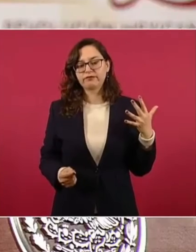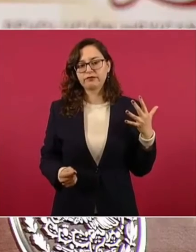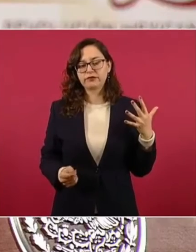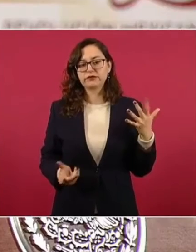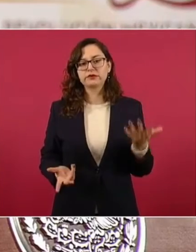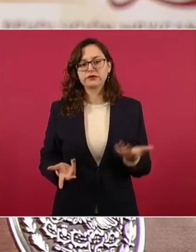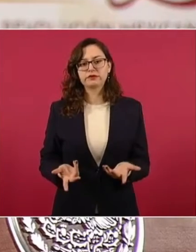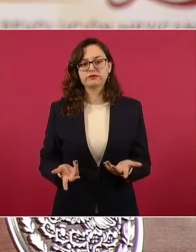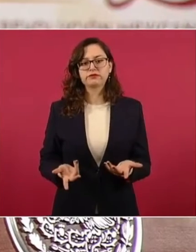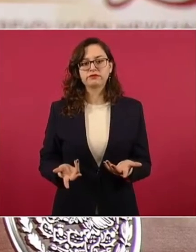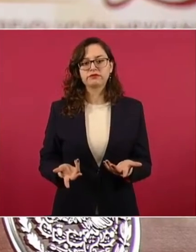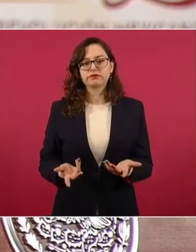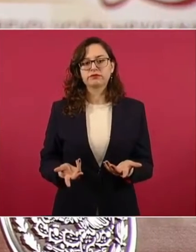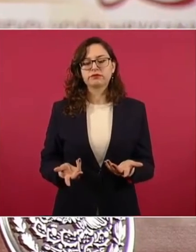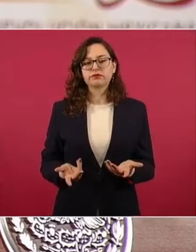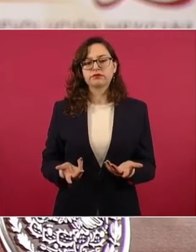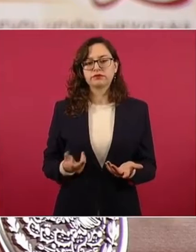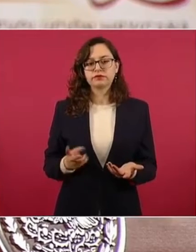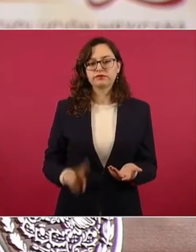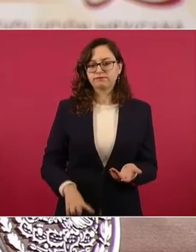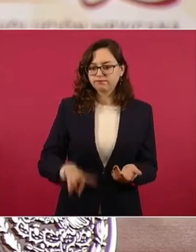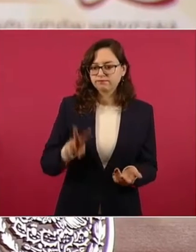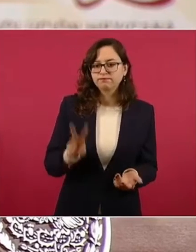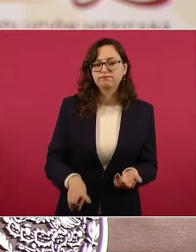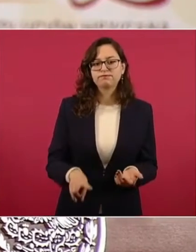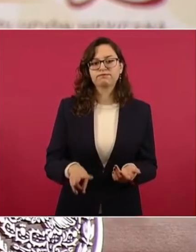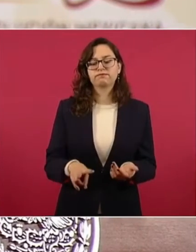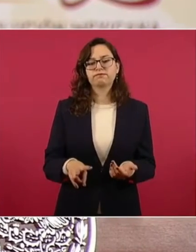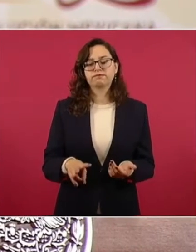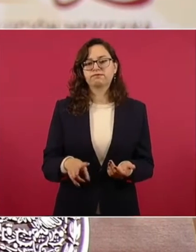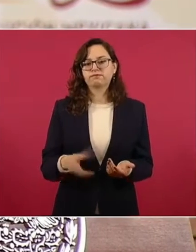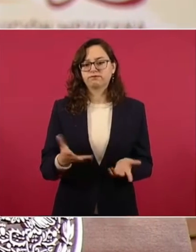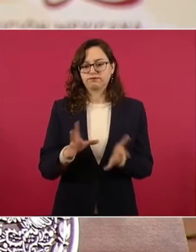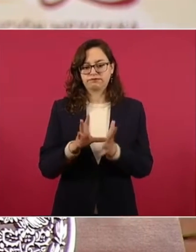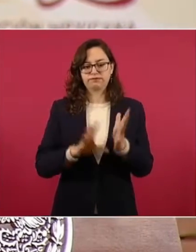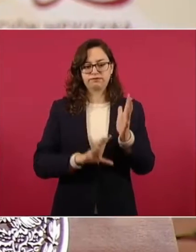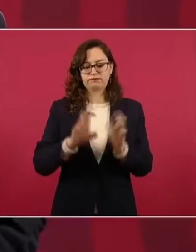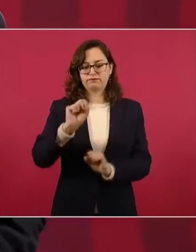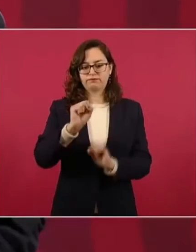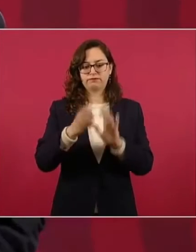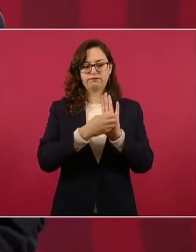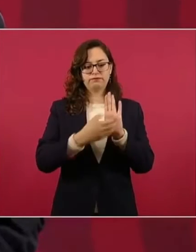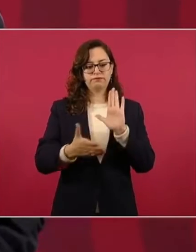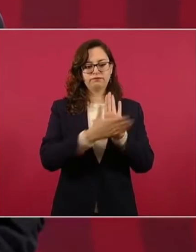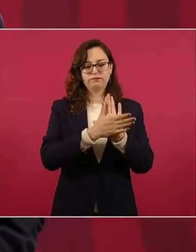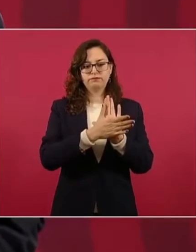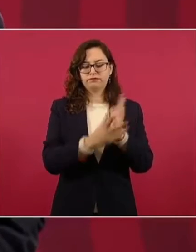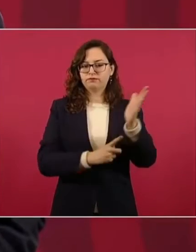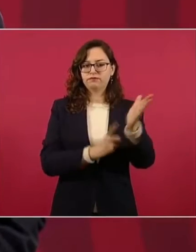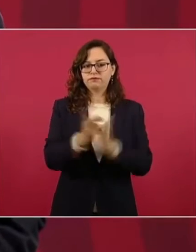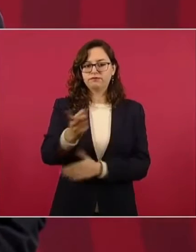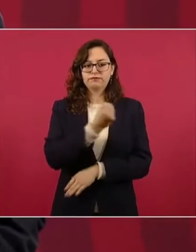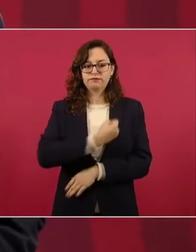que se garantice el derecho constitucional a la salud a todo el pueblo.